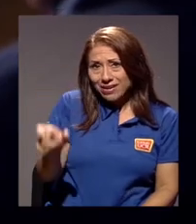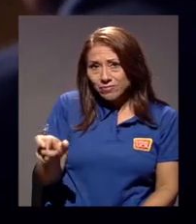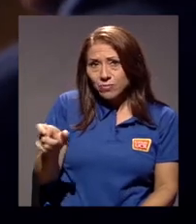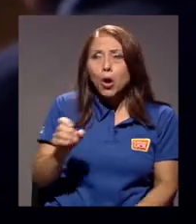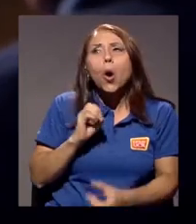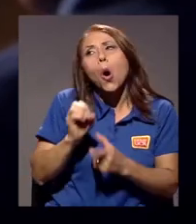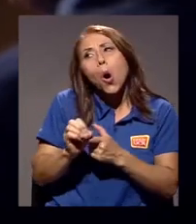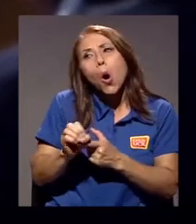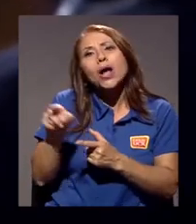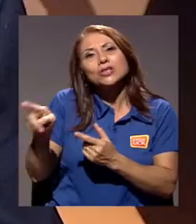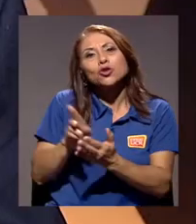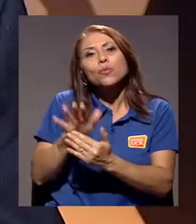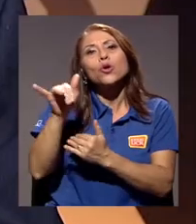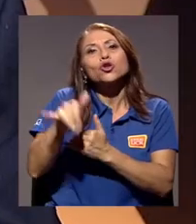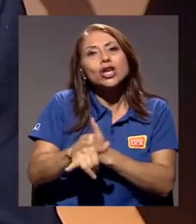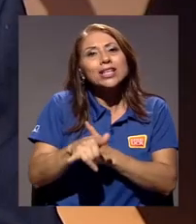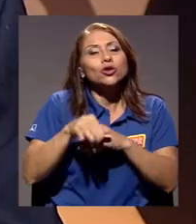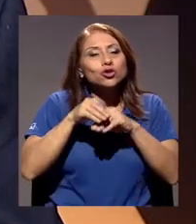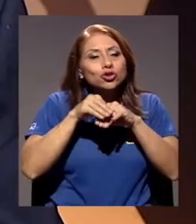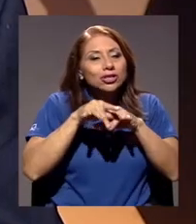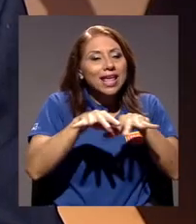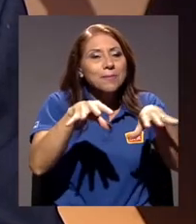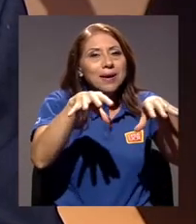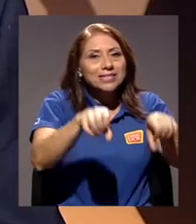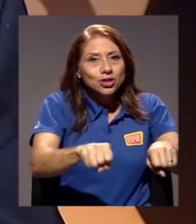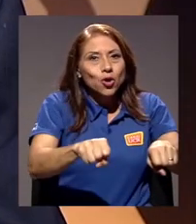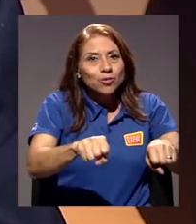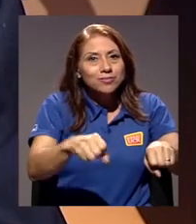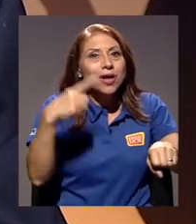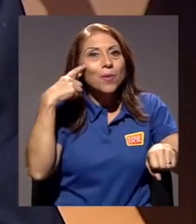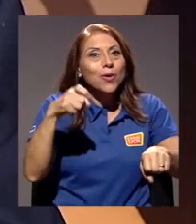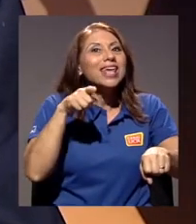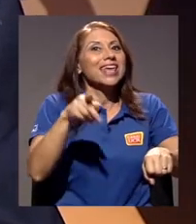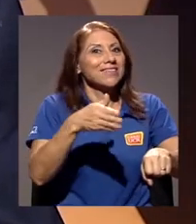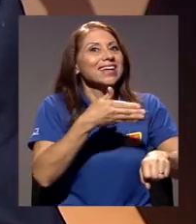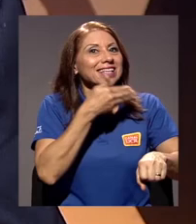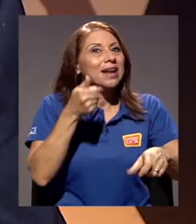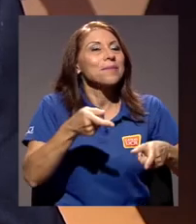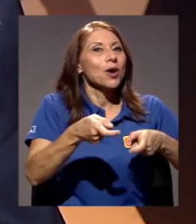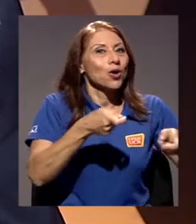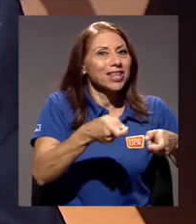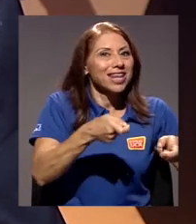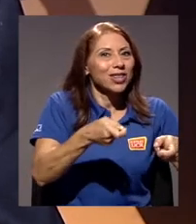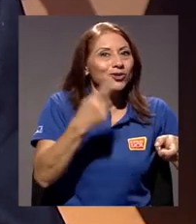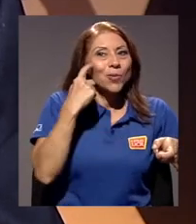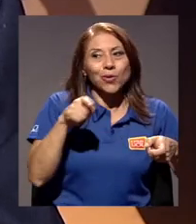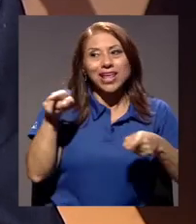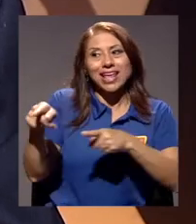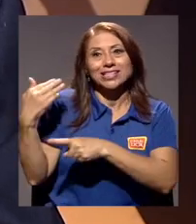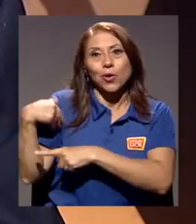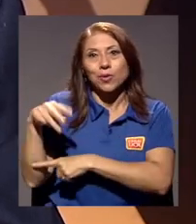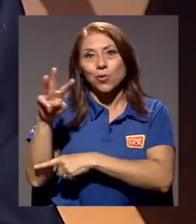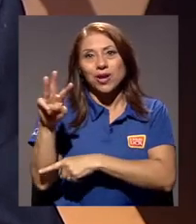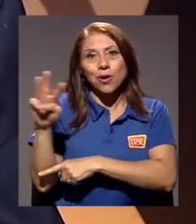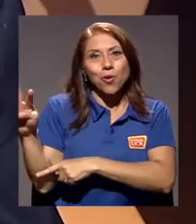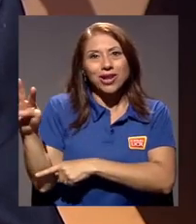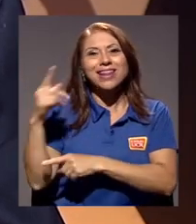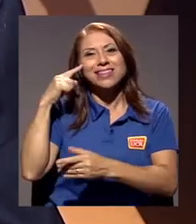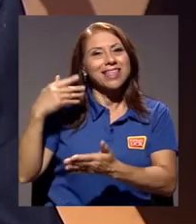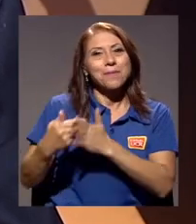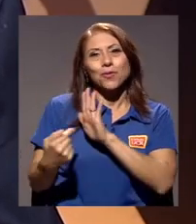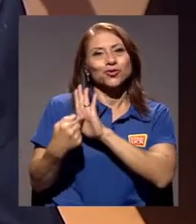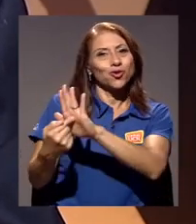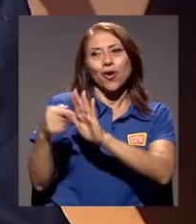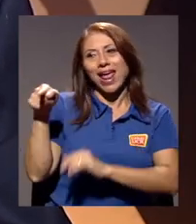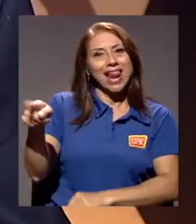proyectos de invasión pudiera estar mejor dirigidos que no demostró no suele el hombre para una empresa